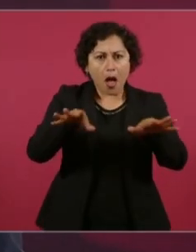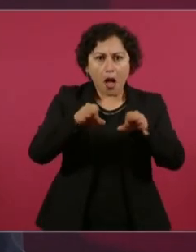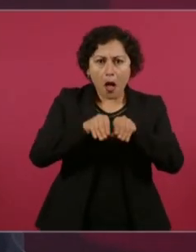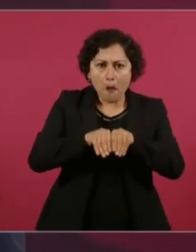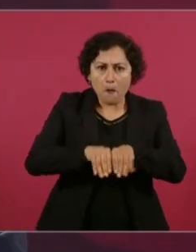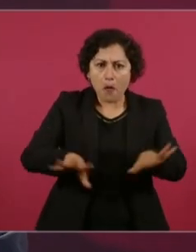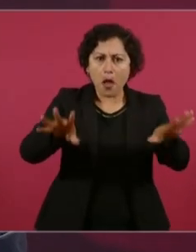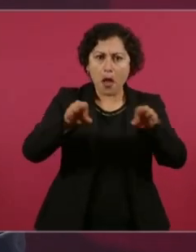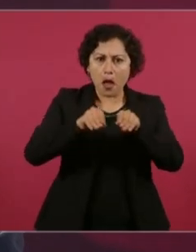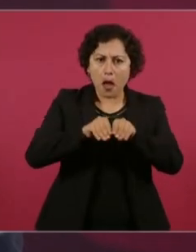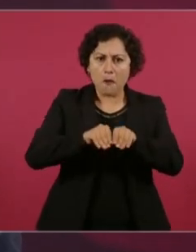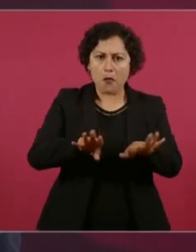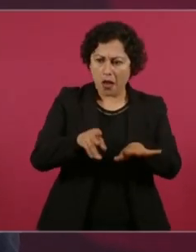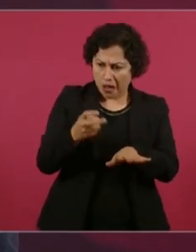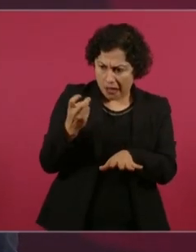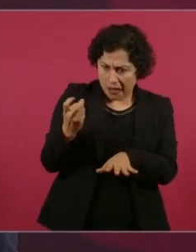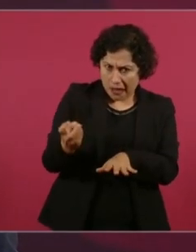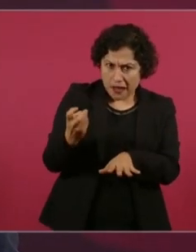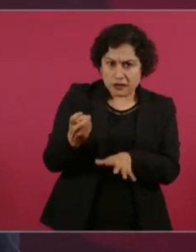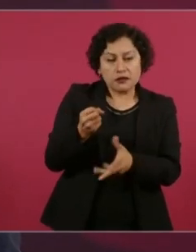para todo esto.